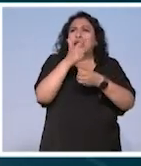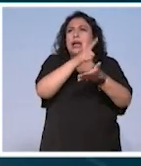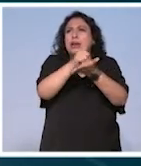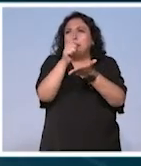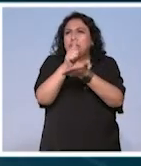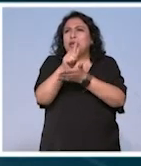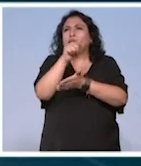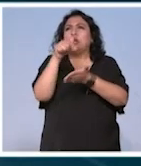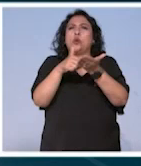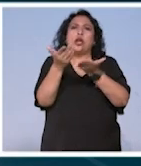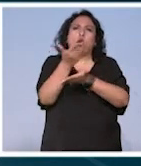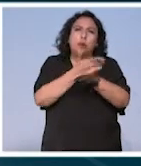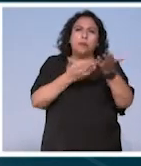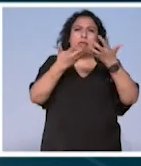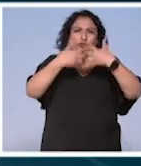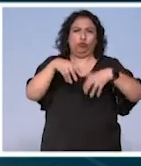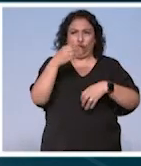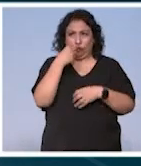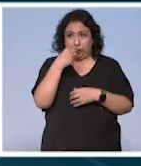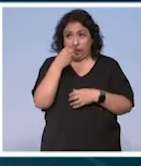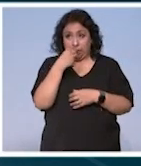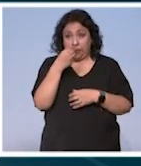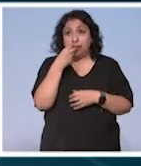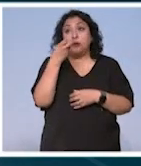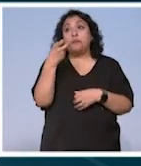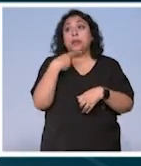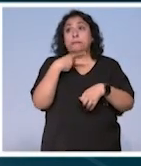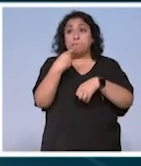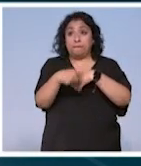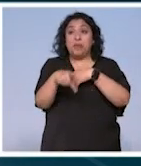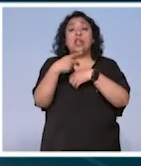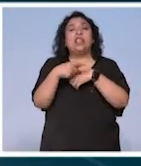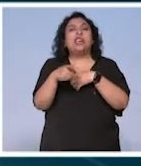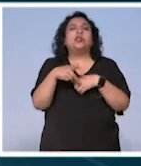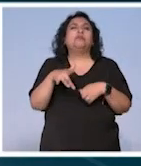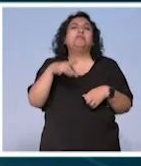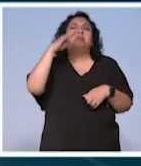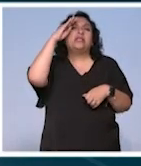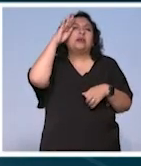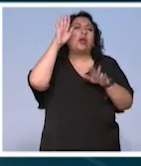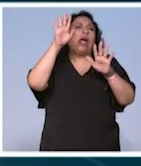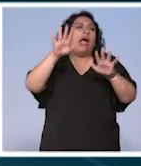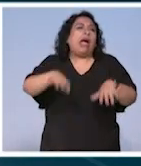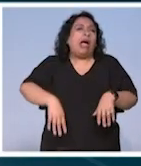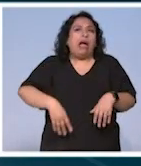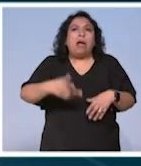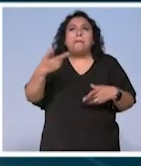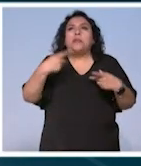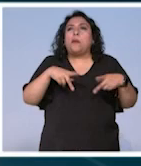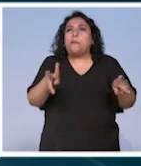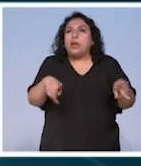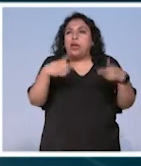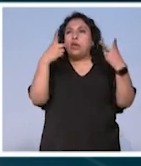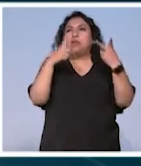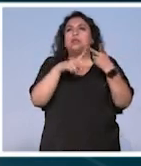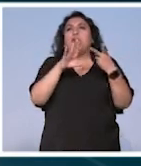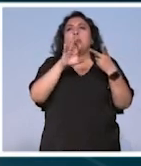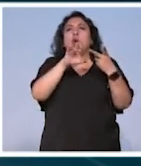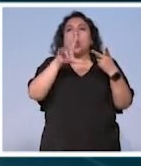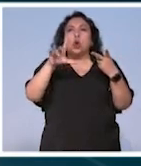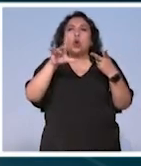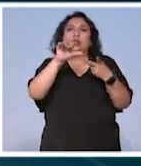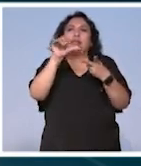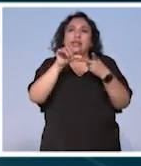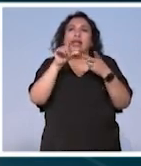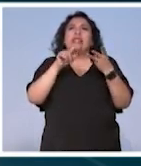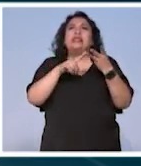en comercios e industria alimentaria, por lo que los riesgos están subestimados para vendedoras, personal de call center o del sector de